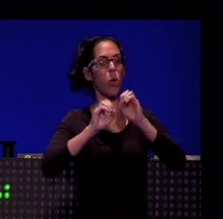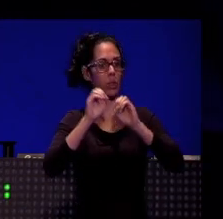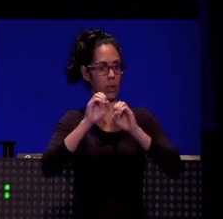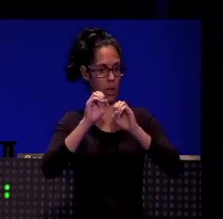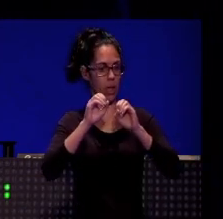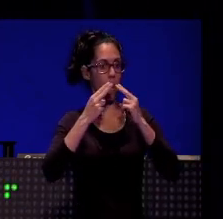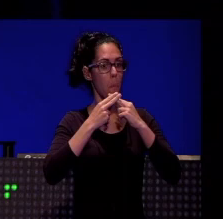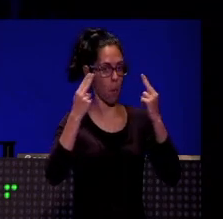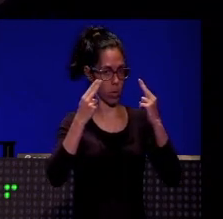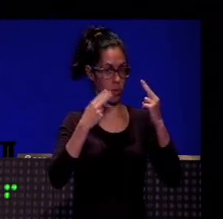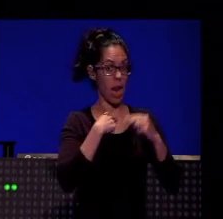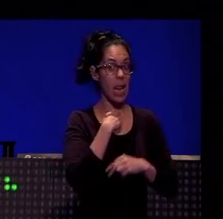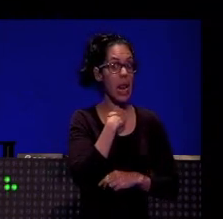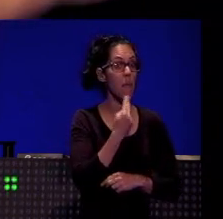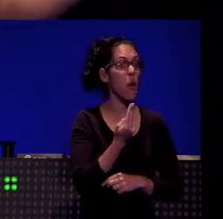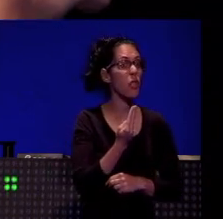voz